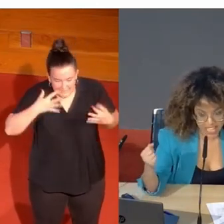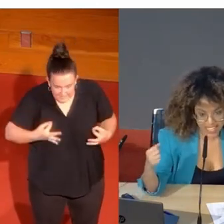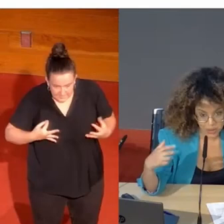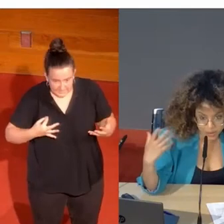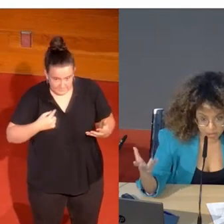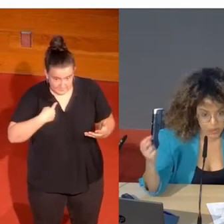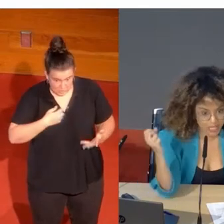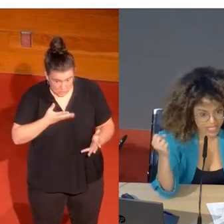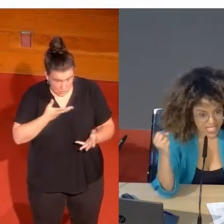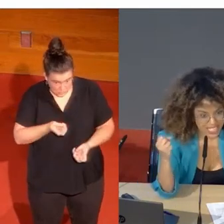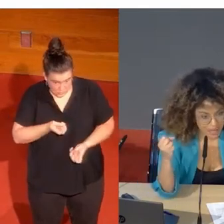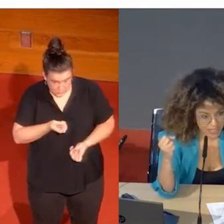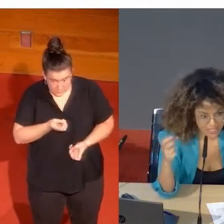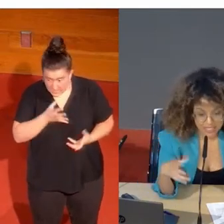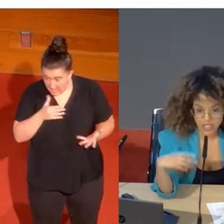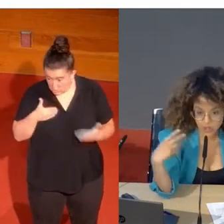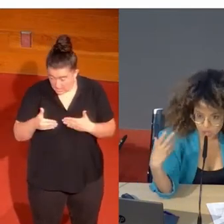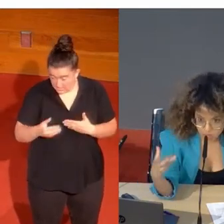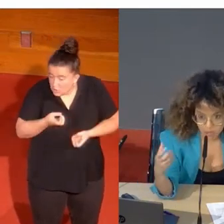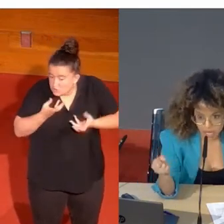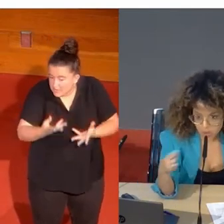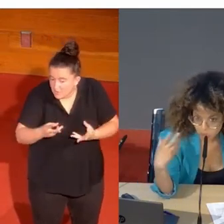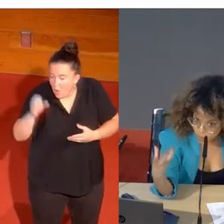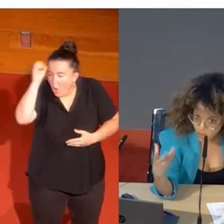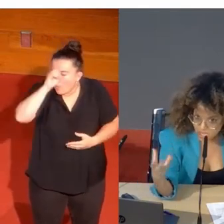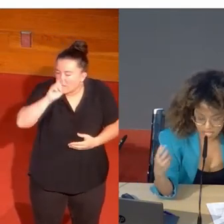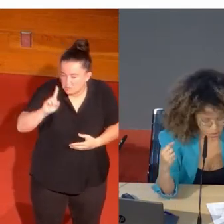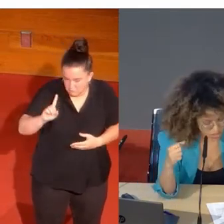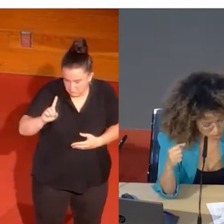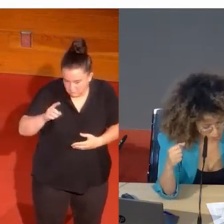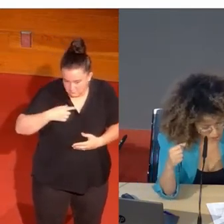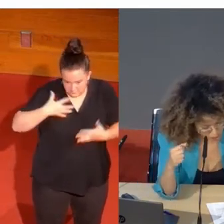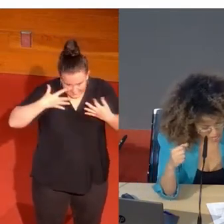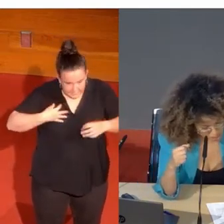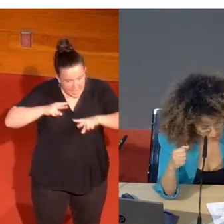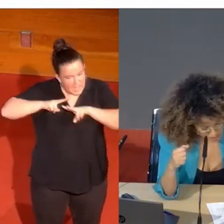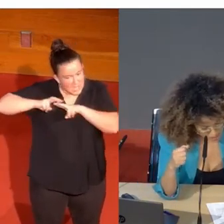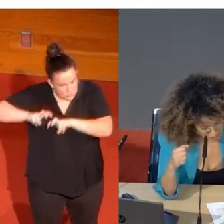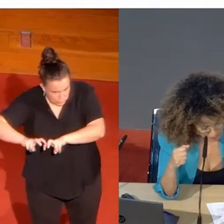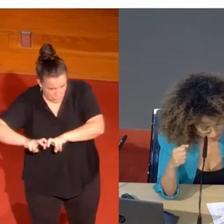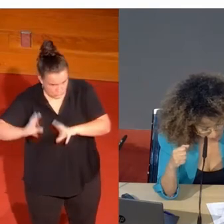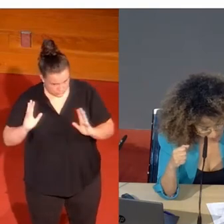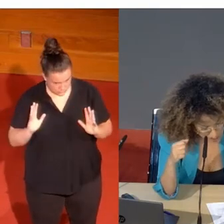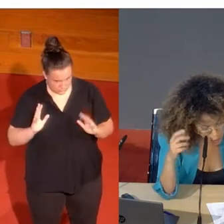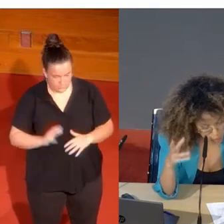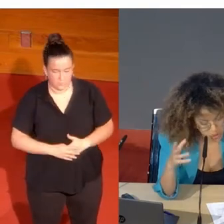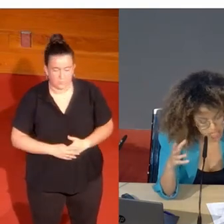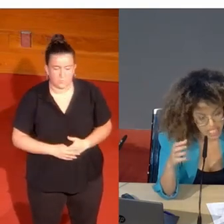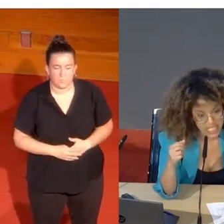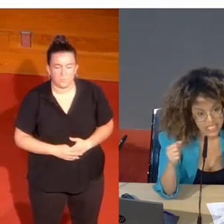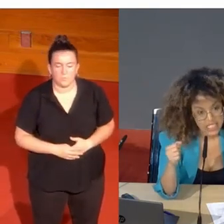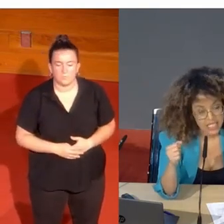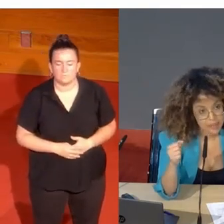lo que os voy a a contar sobre esta parte del territorio sino que es un estudio que se ha hecho y se ha podido investigar el